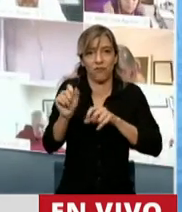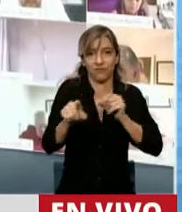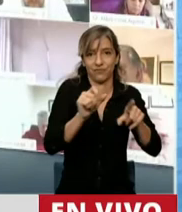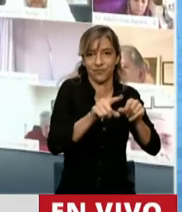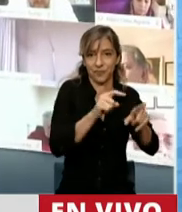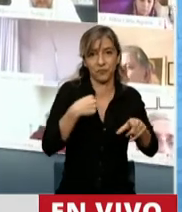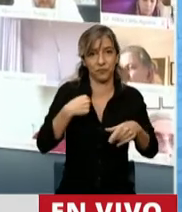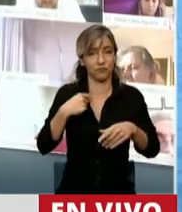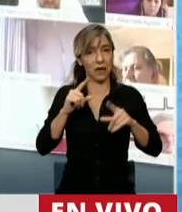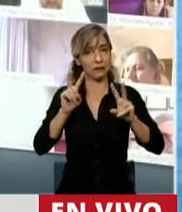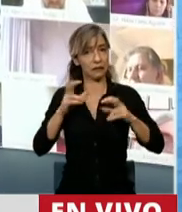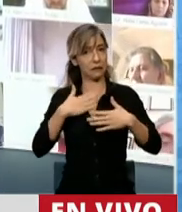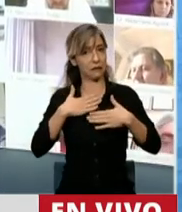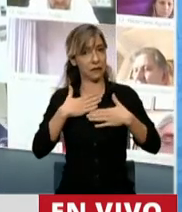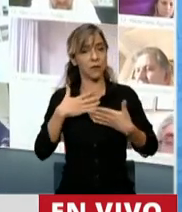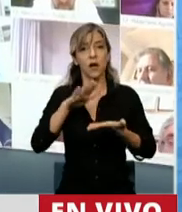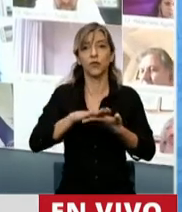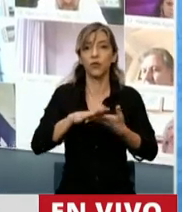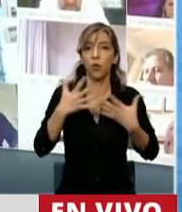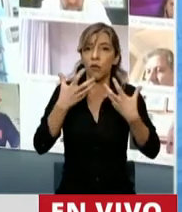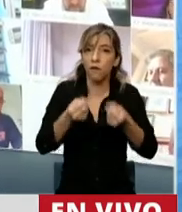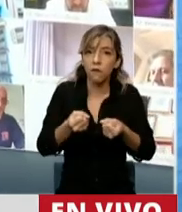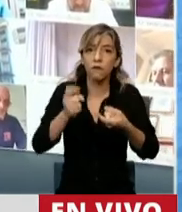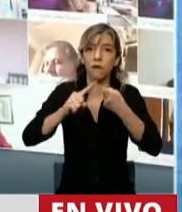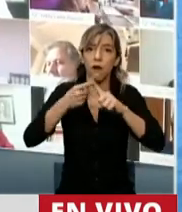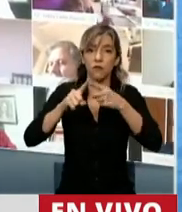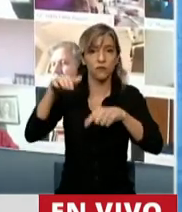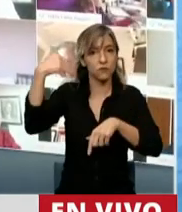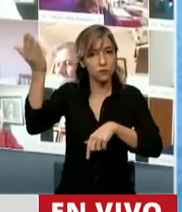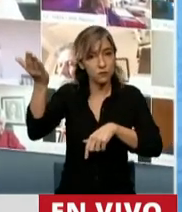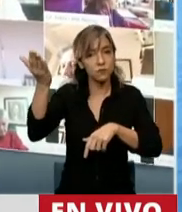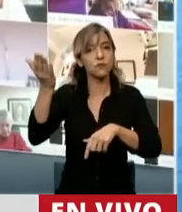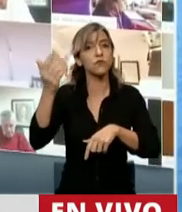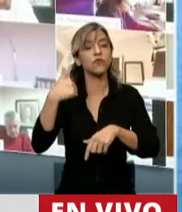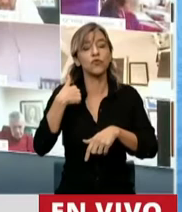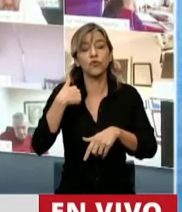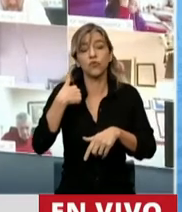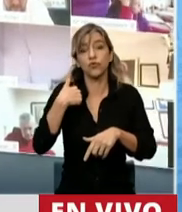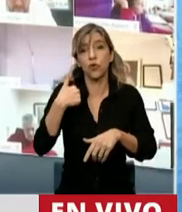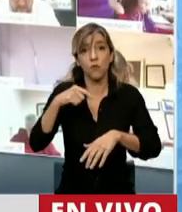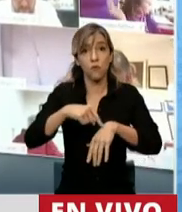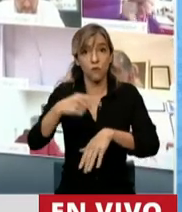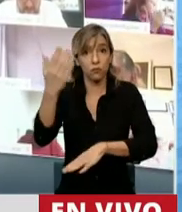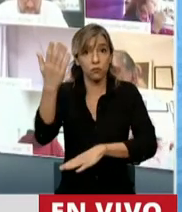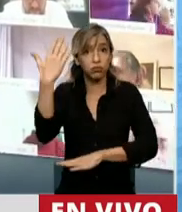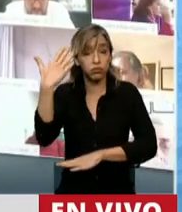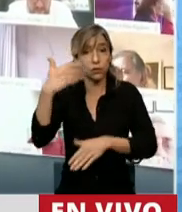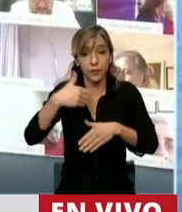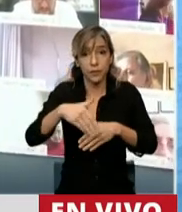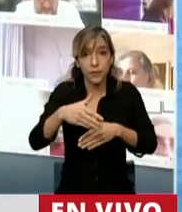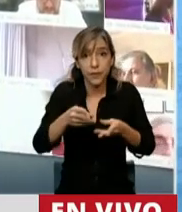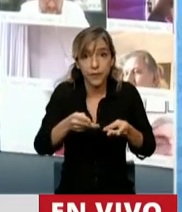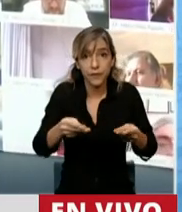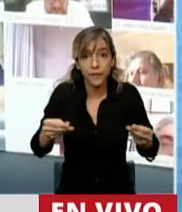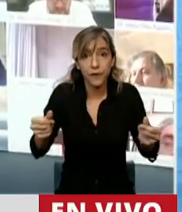sobre defensa y sobre relaciones exteriores, quería finalizar mi